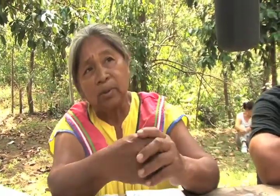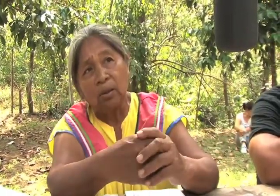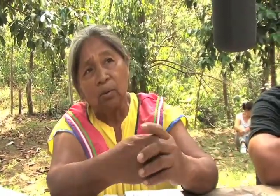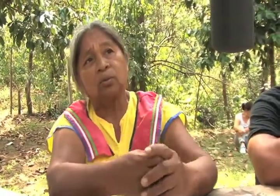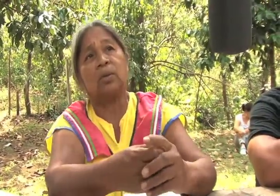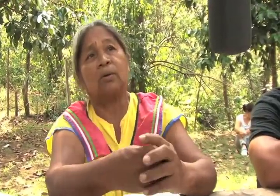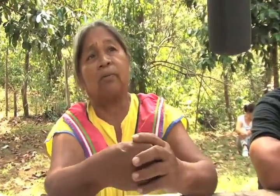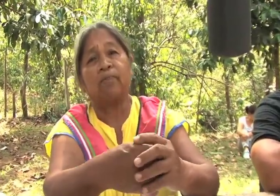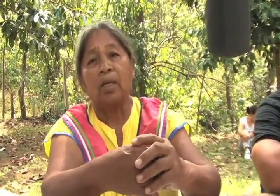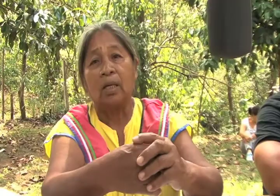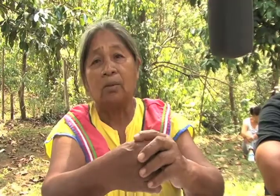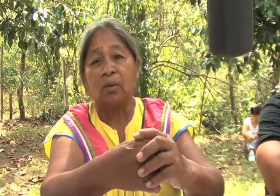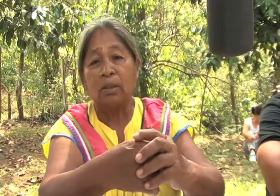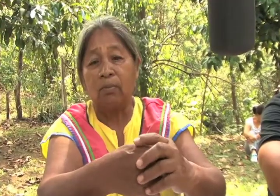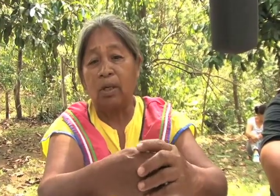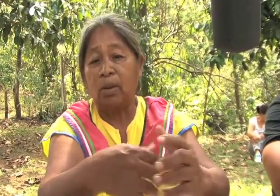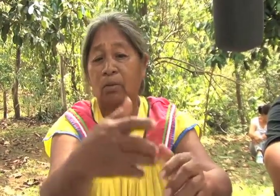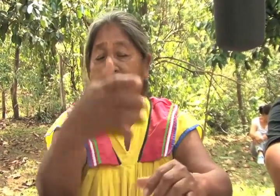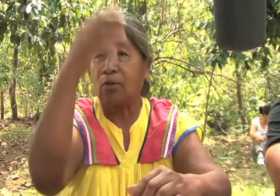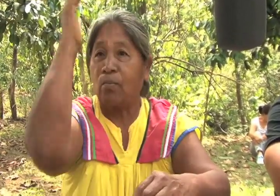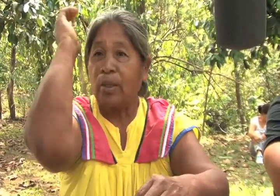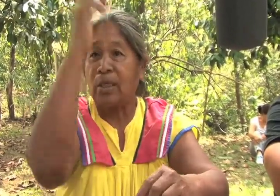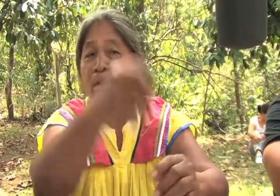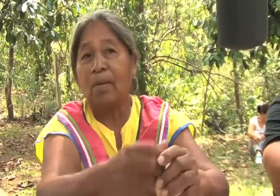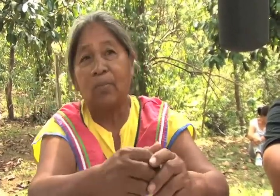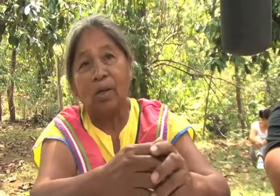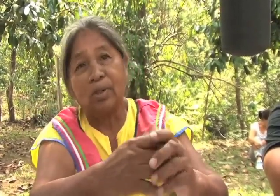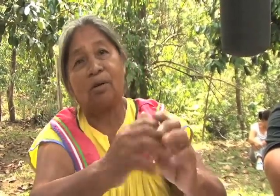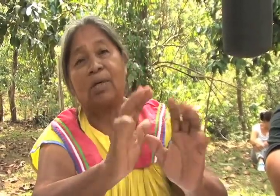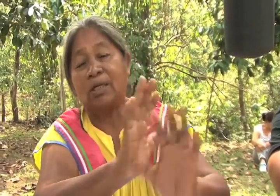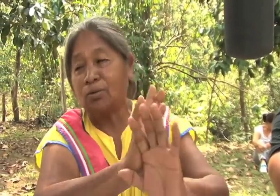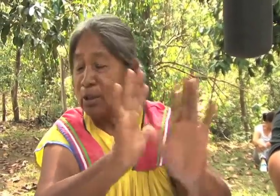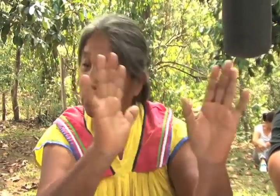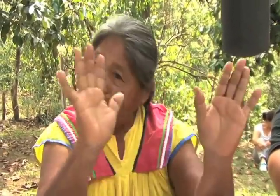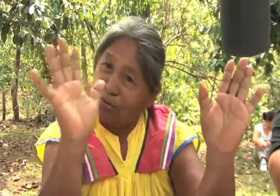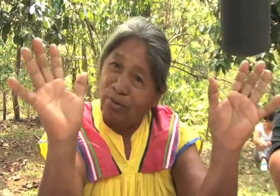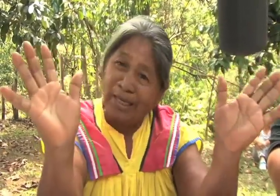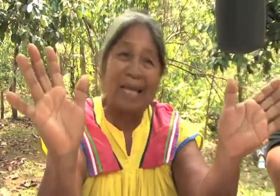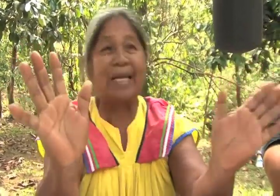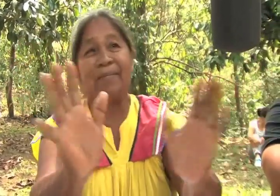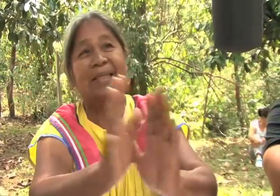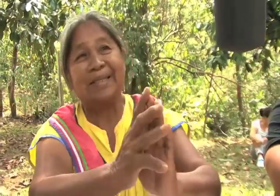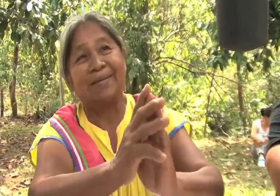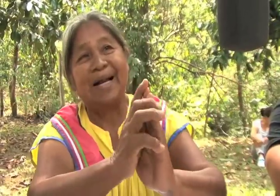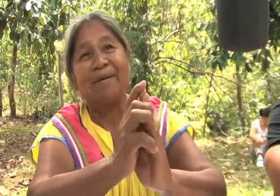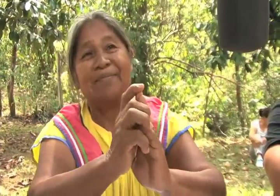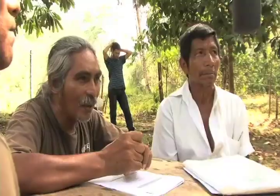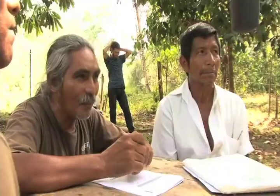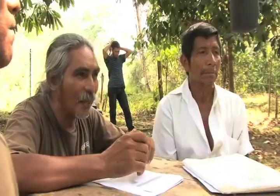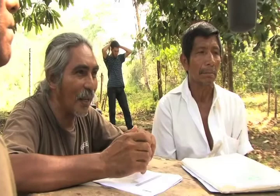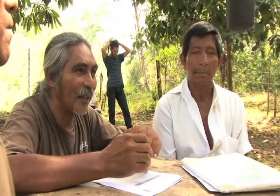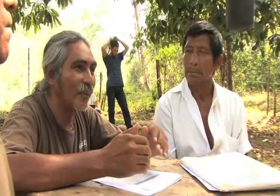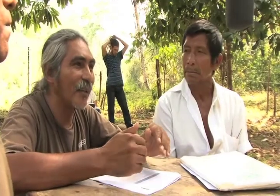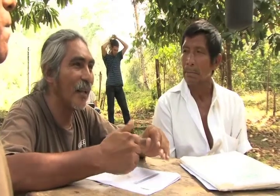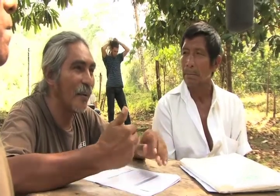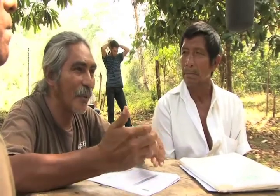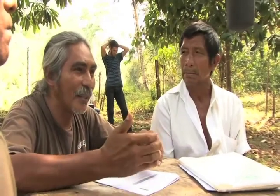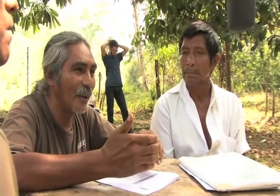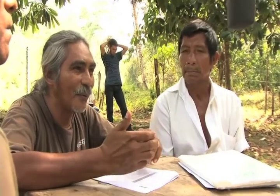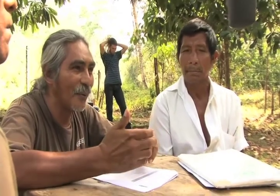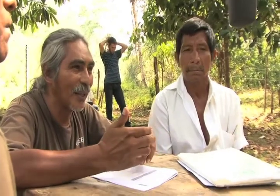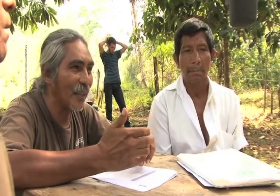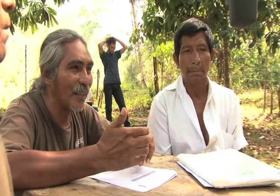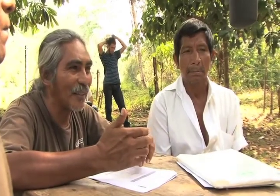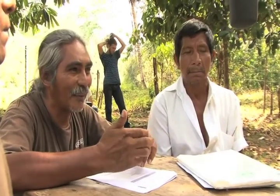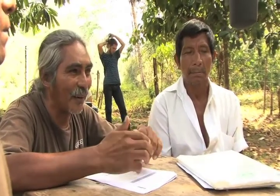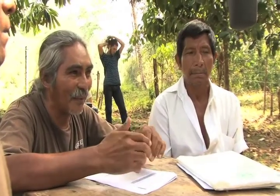todo el tiempo están juntos. Entonces fue cuando las compañeras me aplaudieron, eso sí lo tengo claramente, ¿verdad? Miguel Ángel Rodríguez había